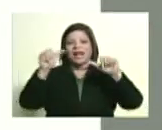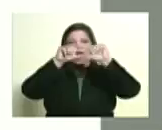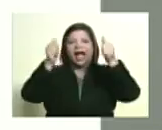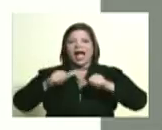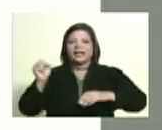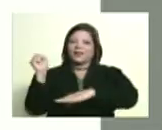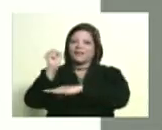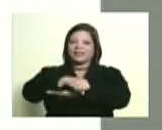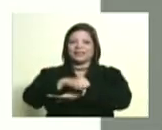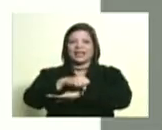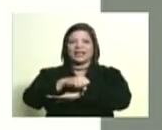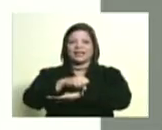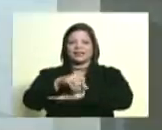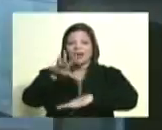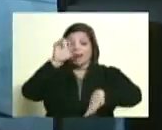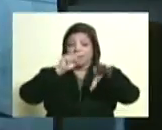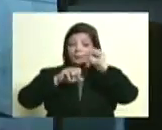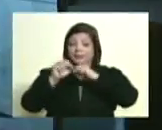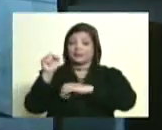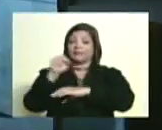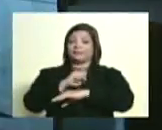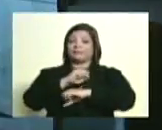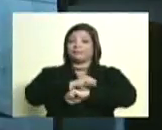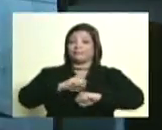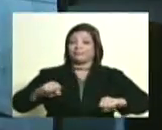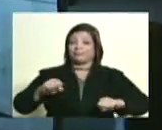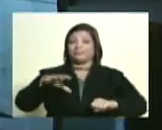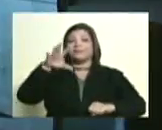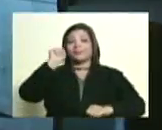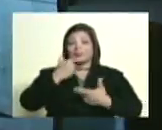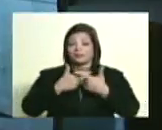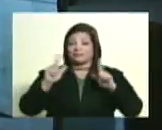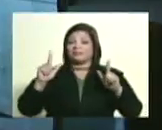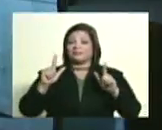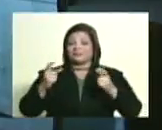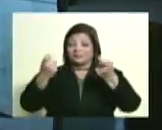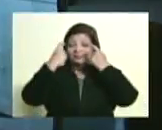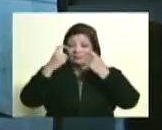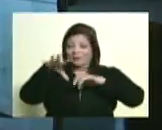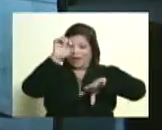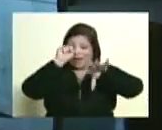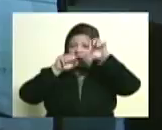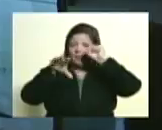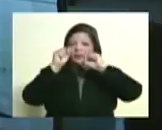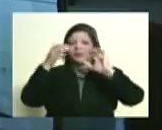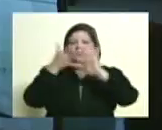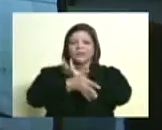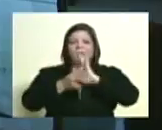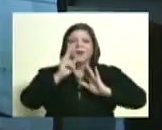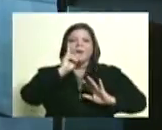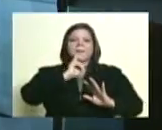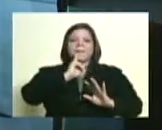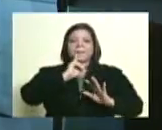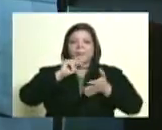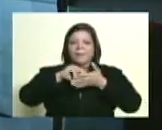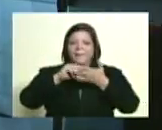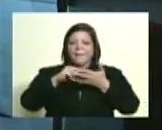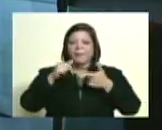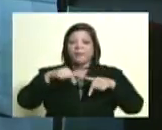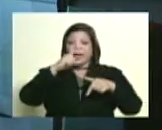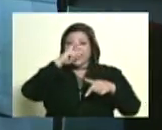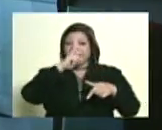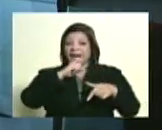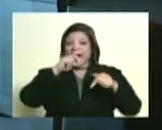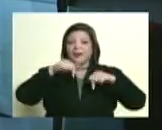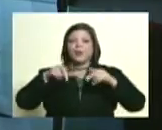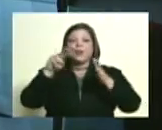vencer se aprende en las derrotas. Simón Bolívar, él aprendió de las derrotas, formarnos y aprender sobre Bolívar. Este año, por cierto,